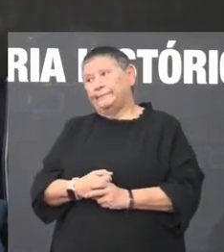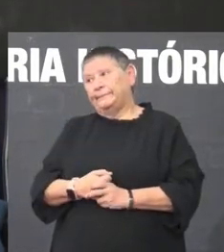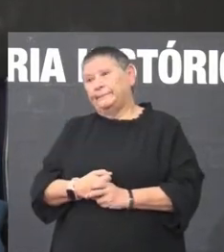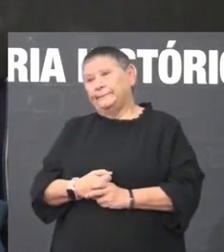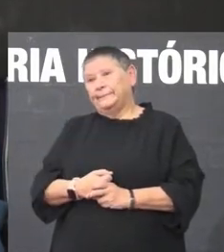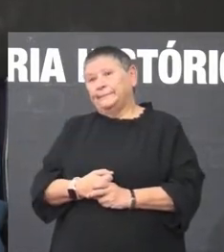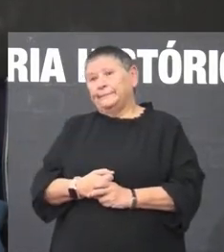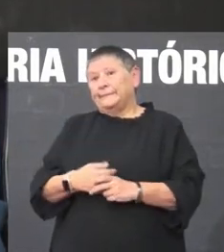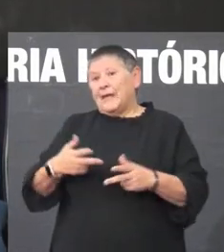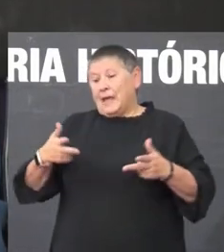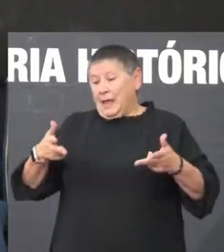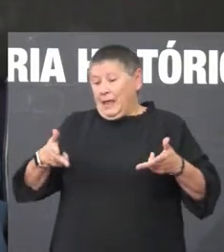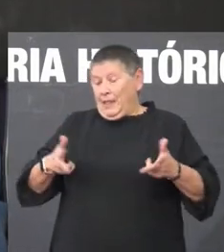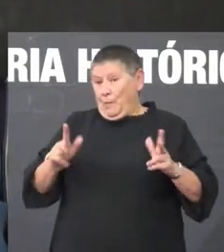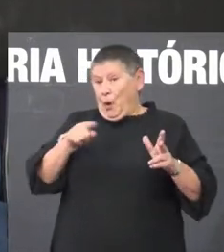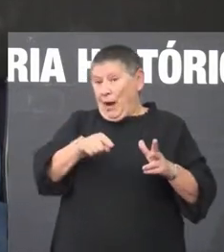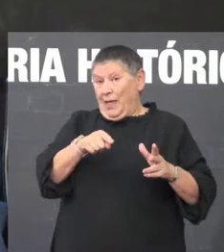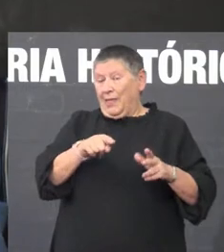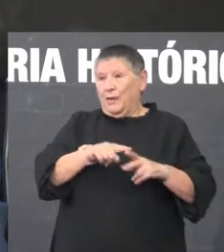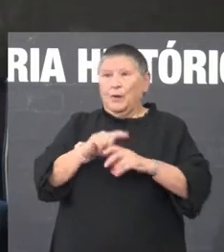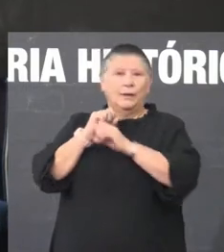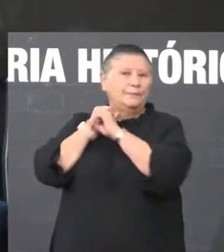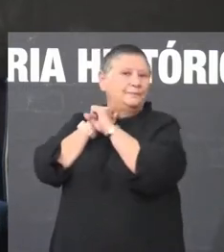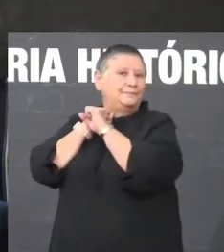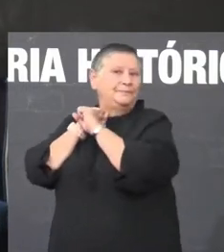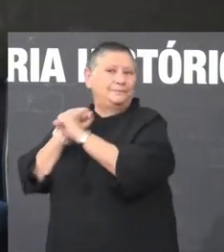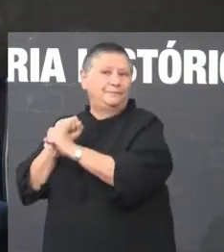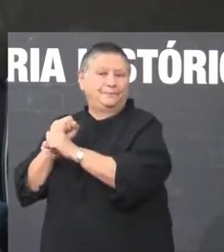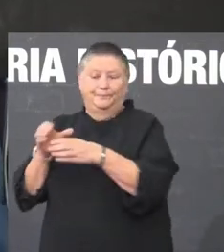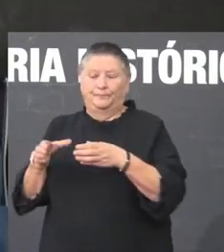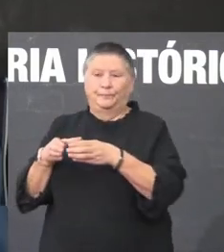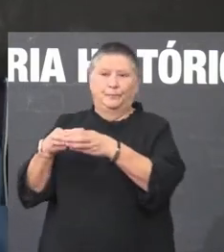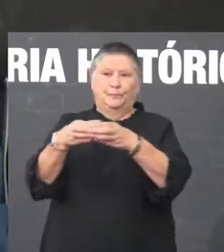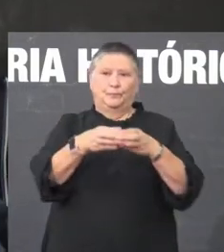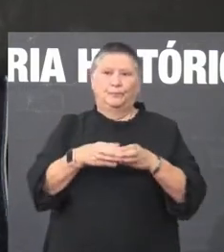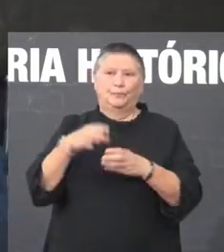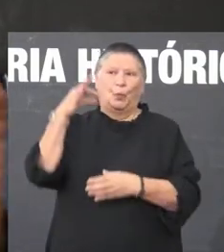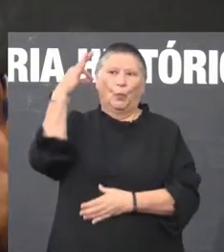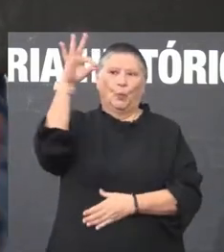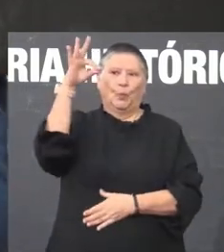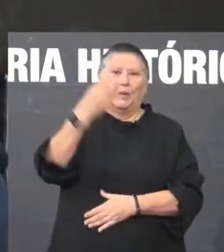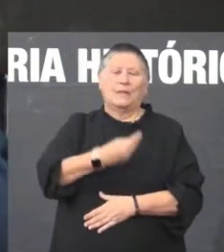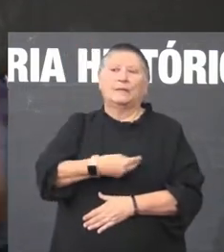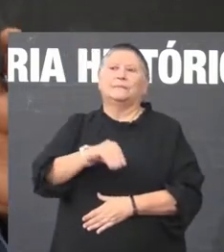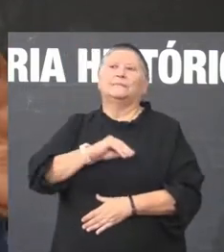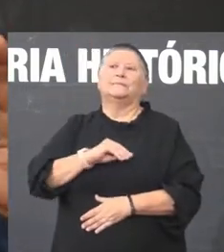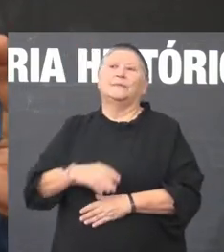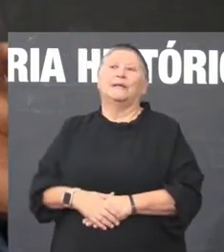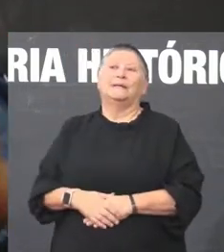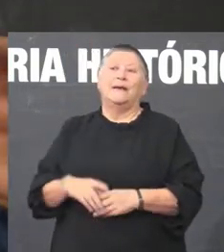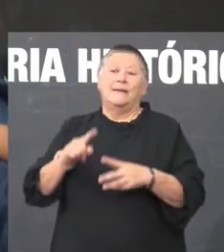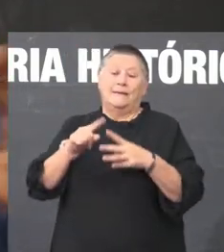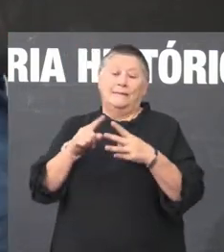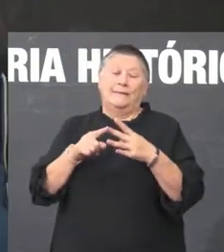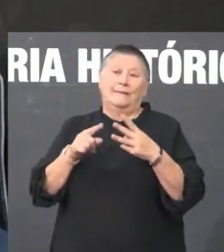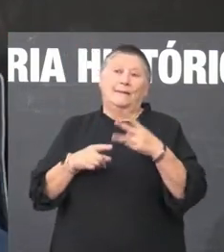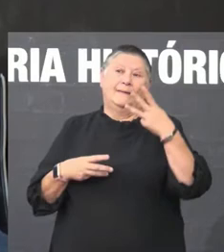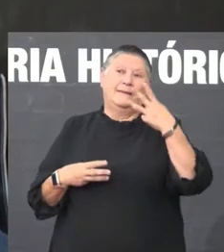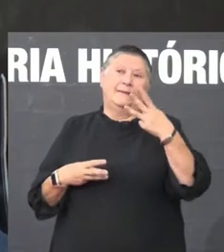la democracia está supeditada a la unidad de España. Y estas son las tres verdades del